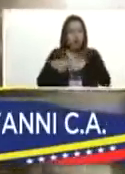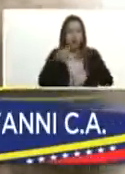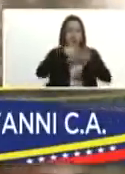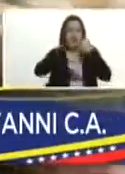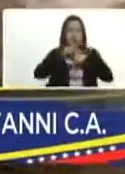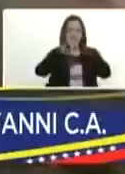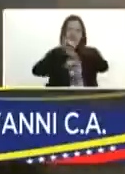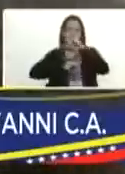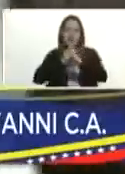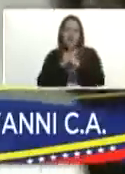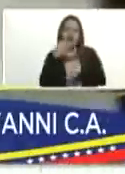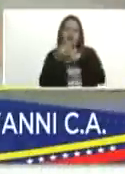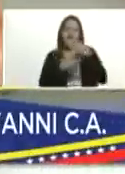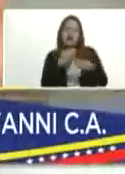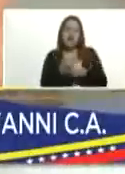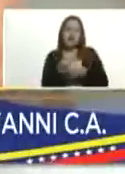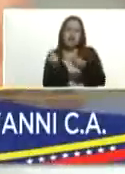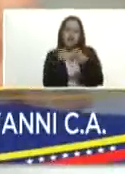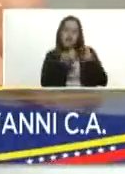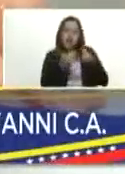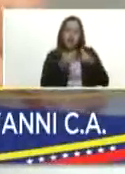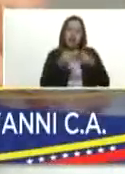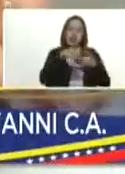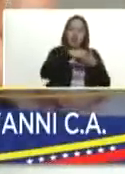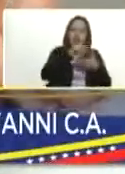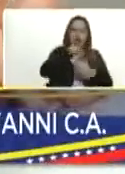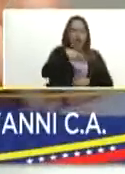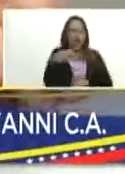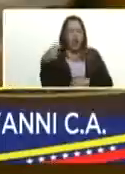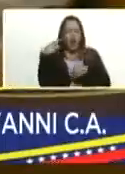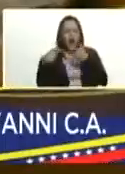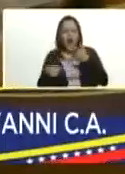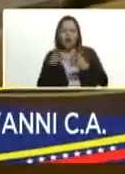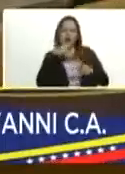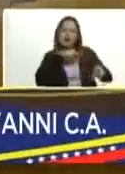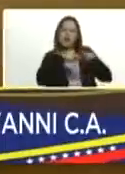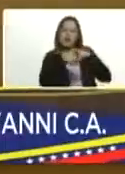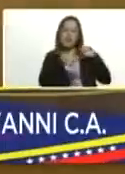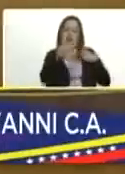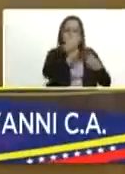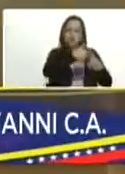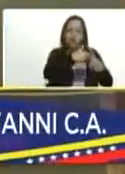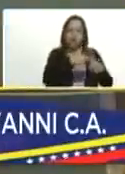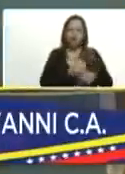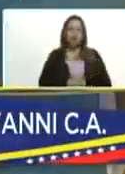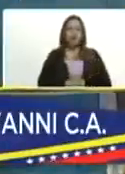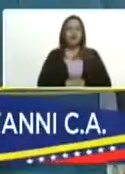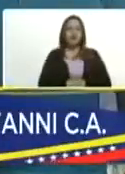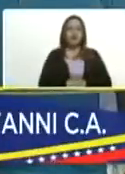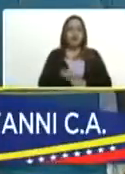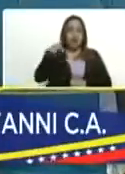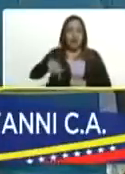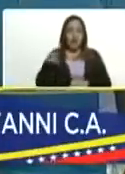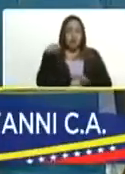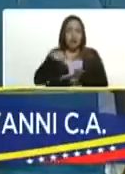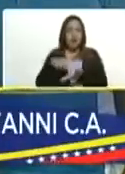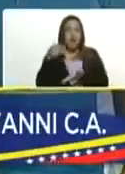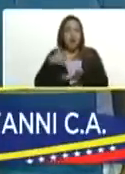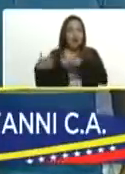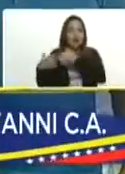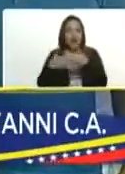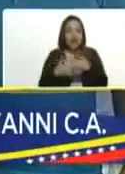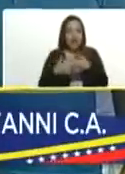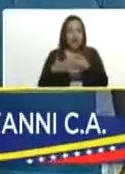para generar divisas alternas a las divisas petroleras. Cuente, presidente, con el Estado Miranda para esta gran batalla